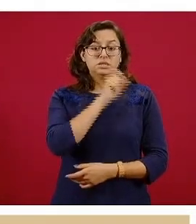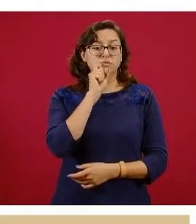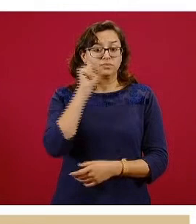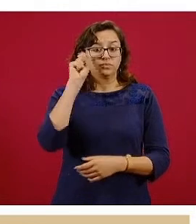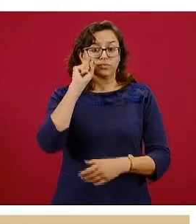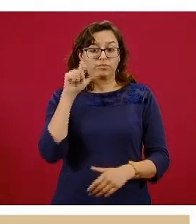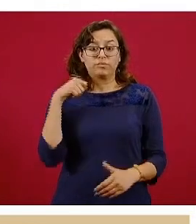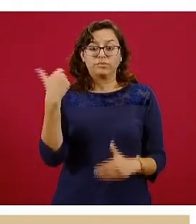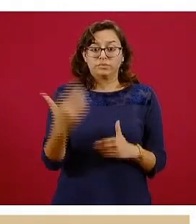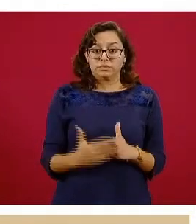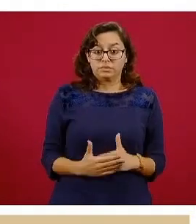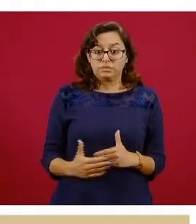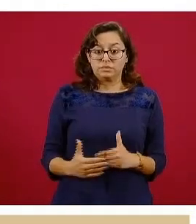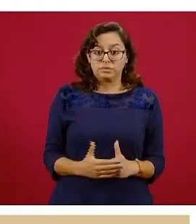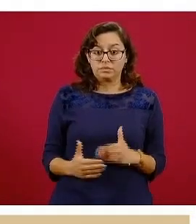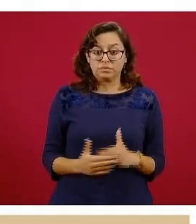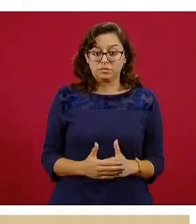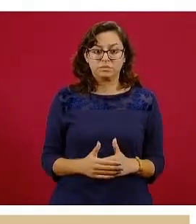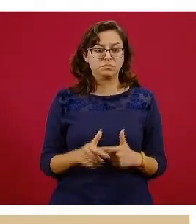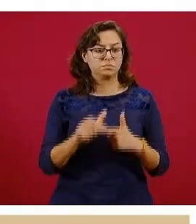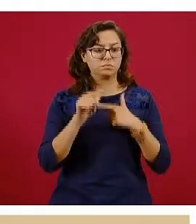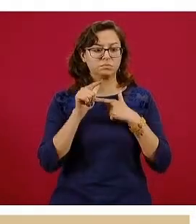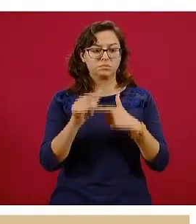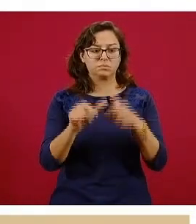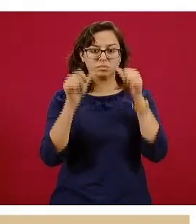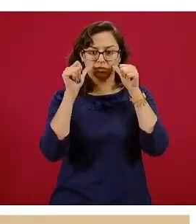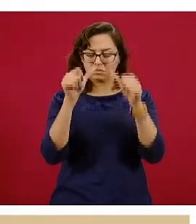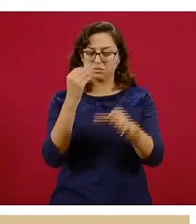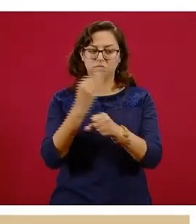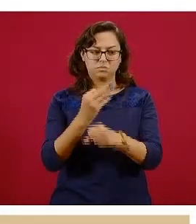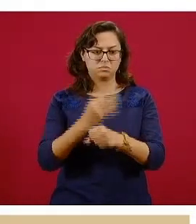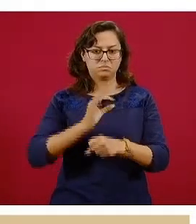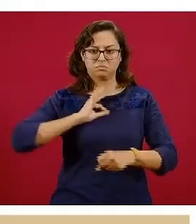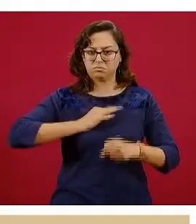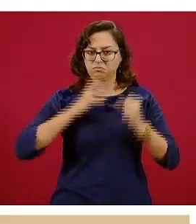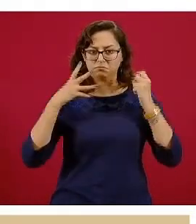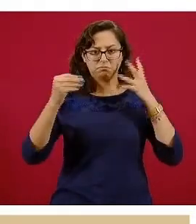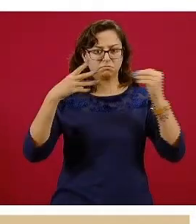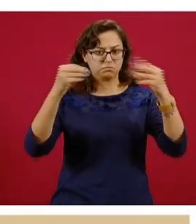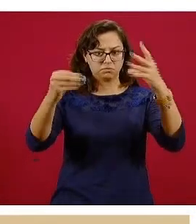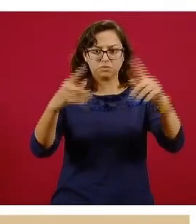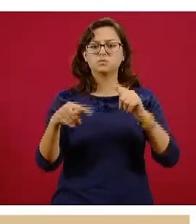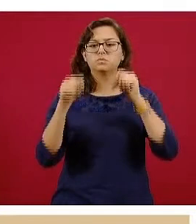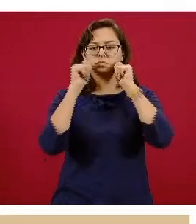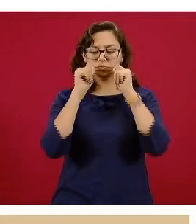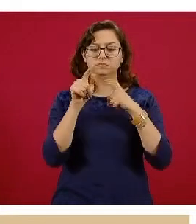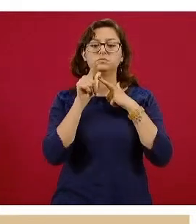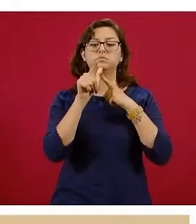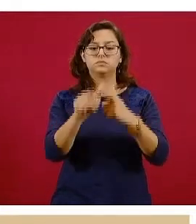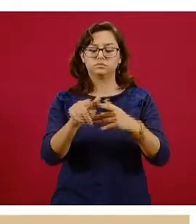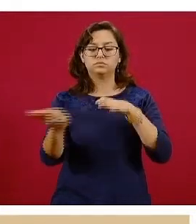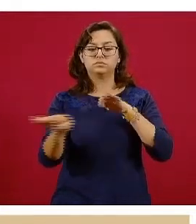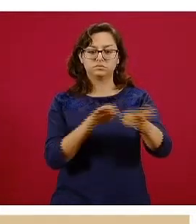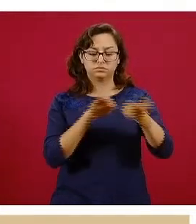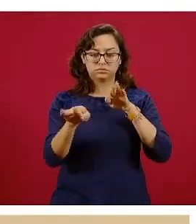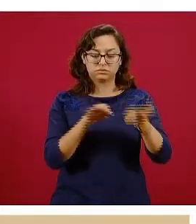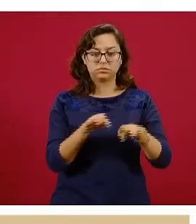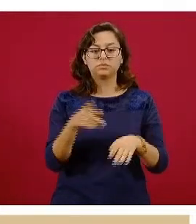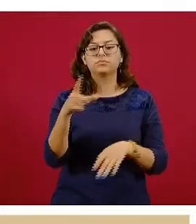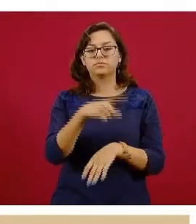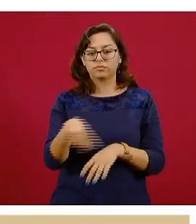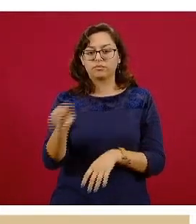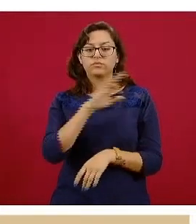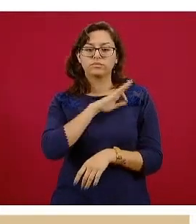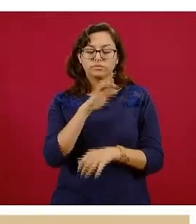que se les ha dado continuidad ante la pandemia por COVID, y hay unos recursos de acceso y de